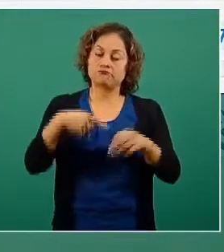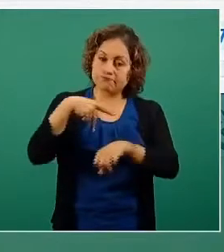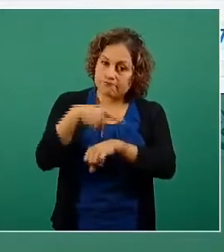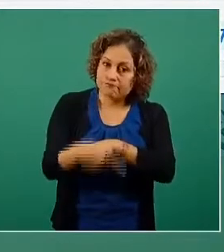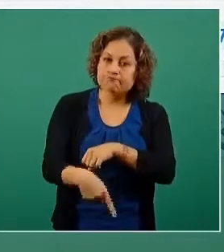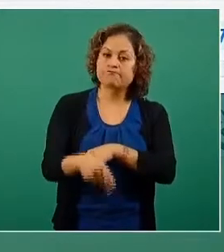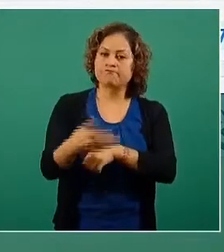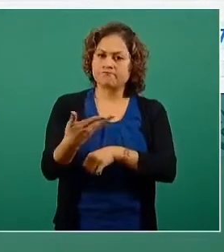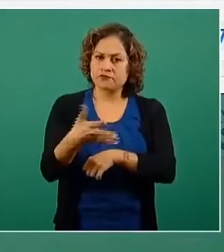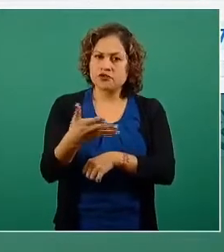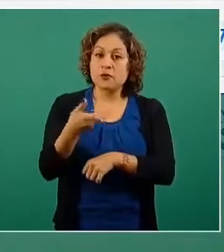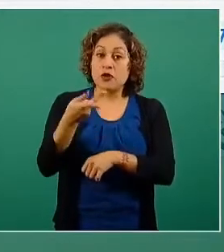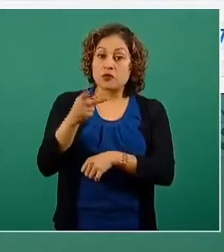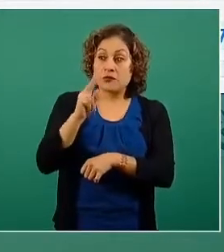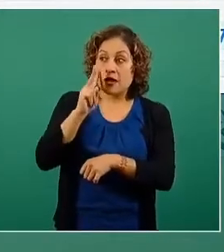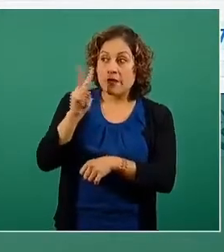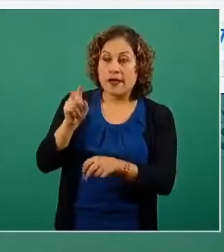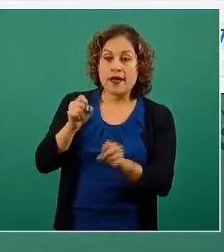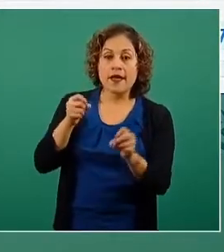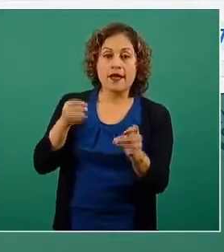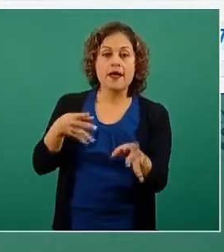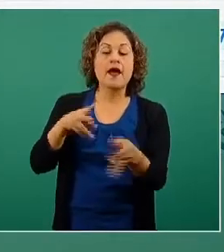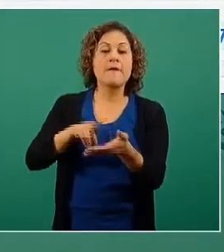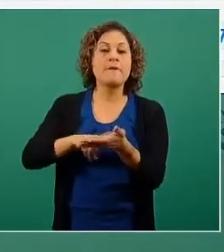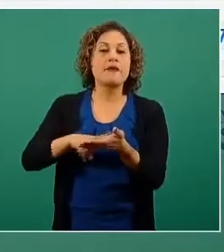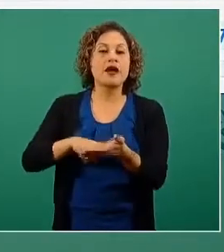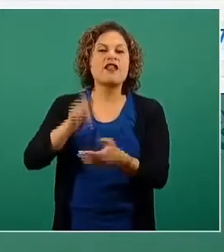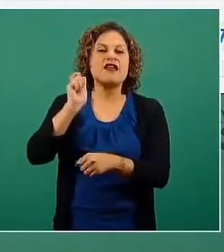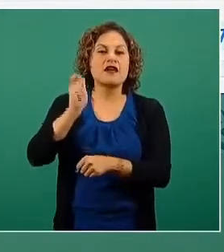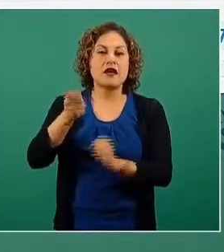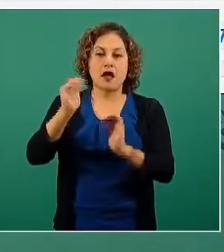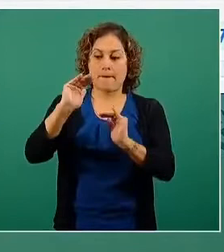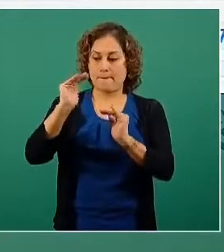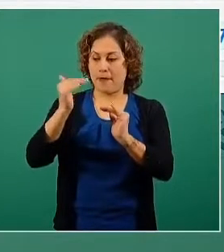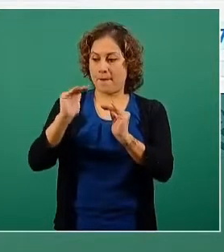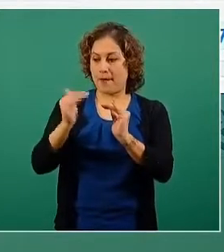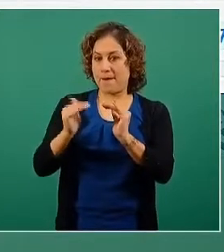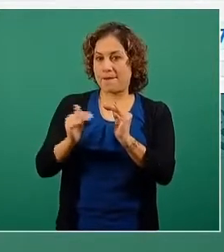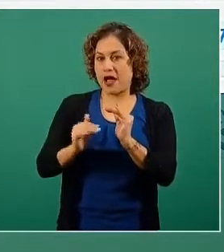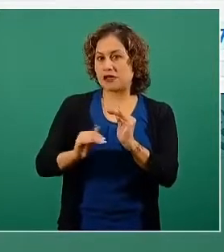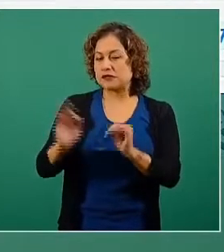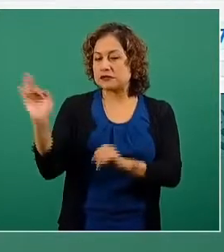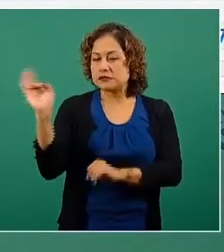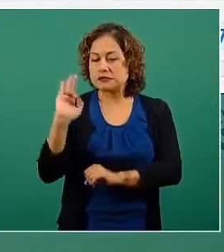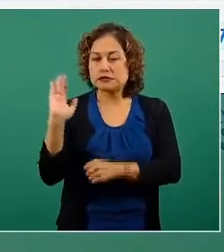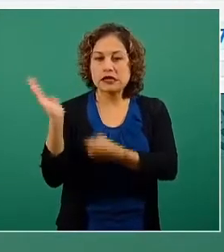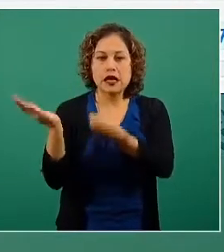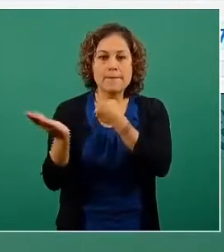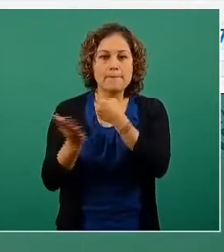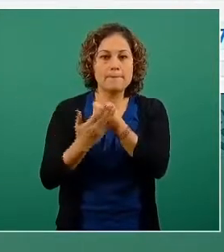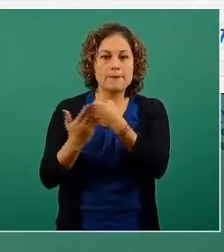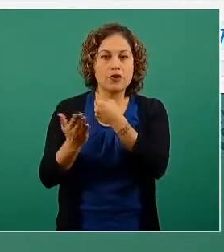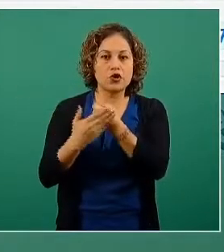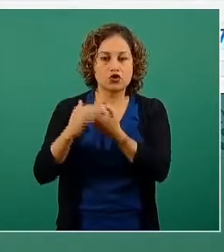a la baja, con posibilidades en las próximas semanas a estar en el rango, podríamos decir,